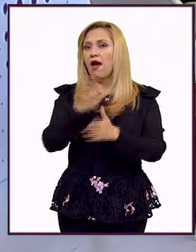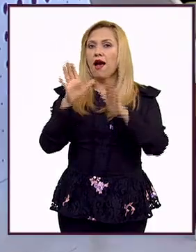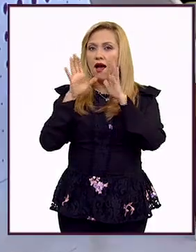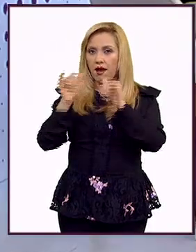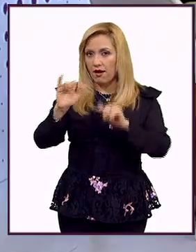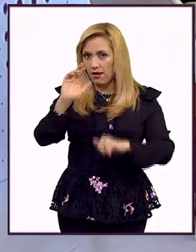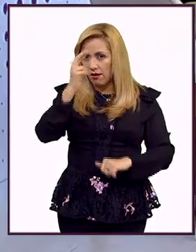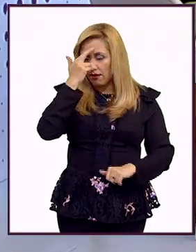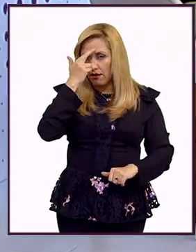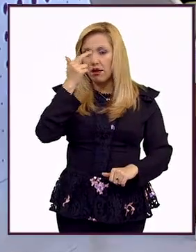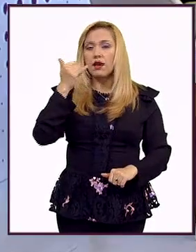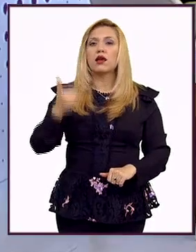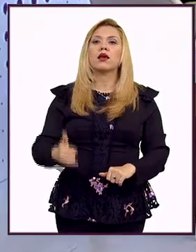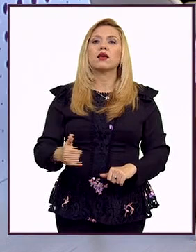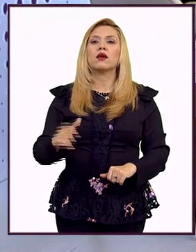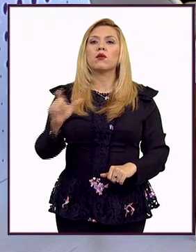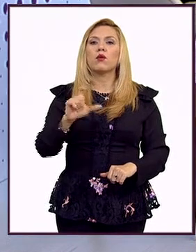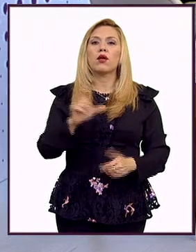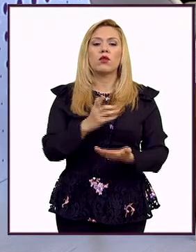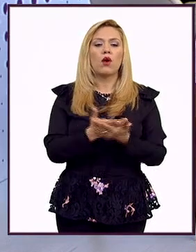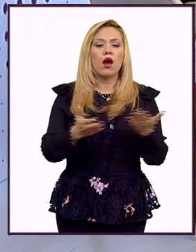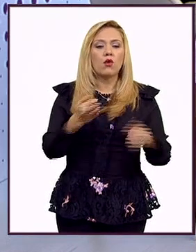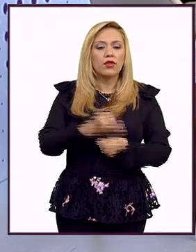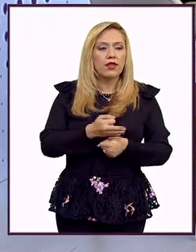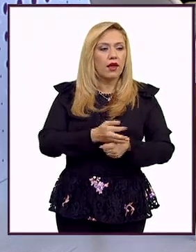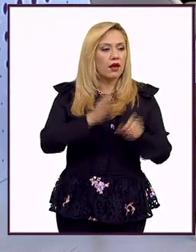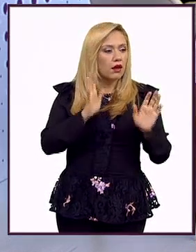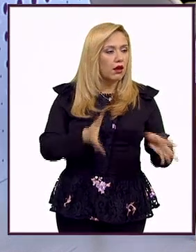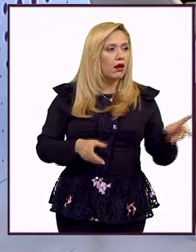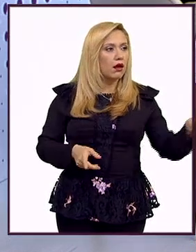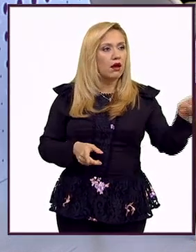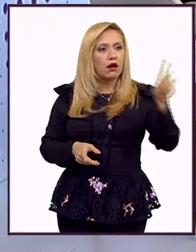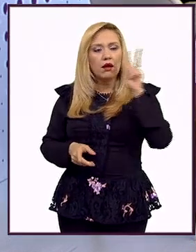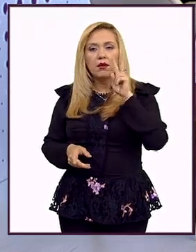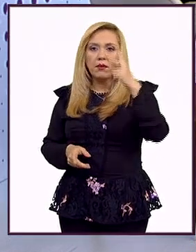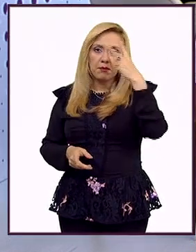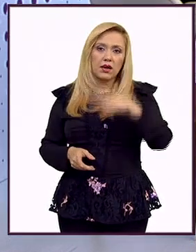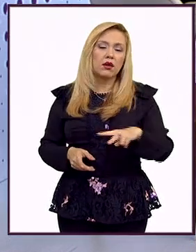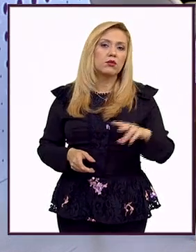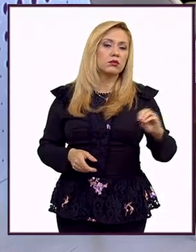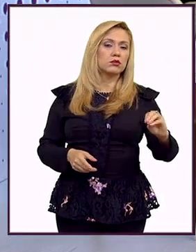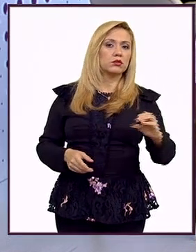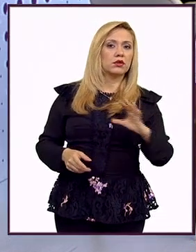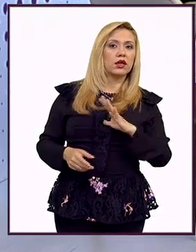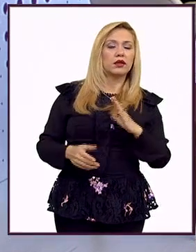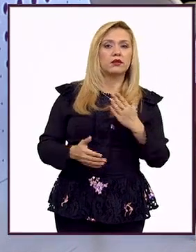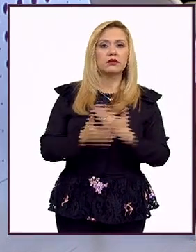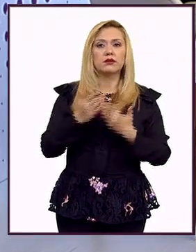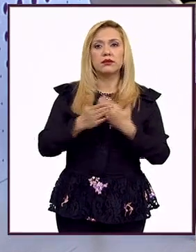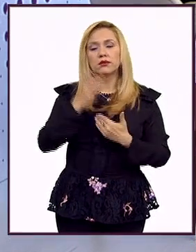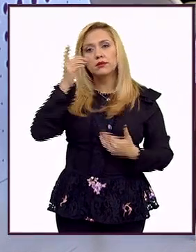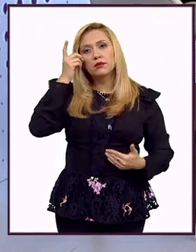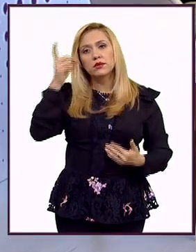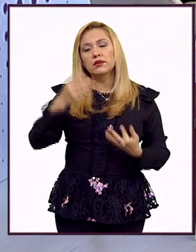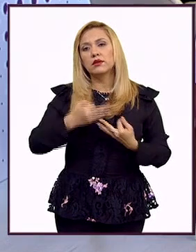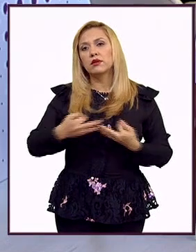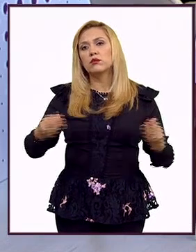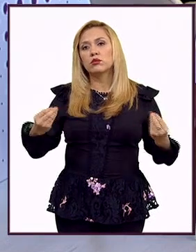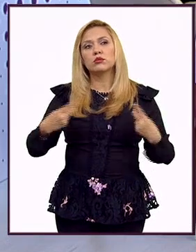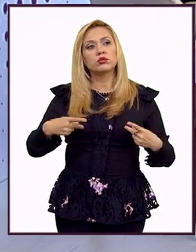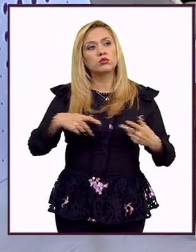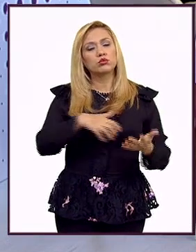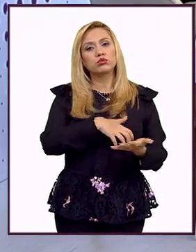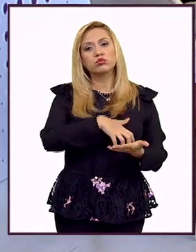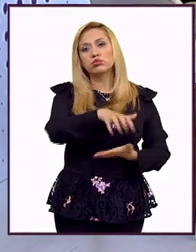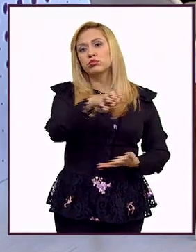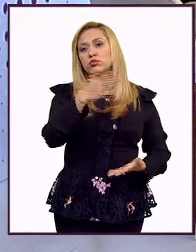y la titularidad o la posesión, que actualmente lo que sucede, que en México pues hay una gran cantidad de personas campesinas y